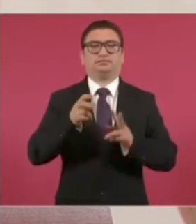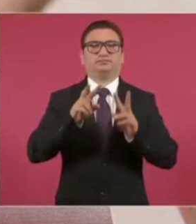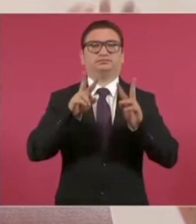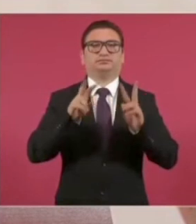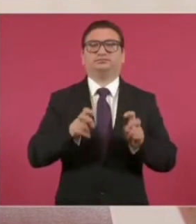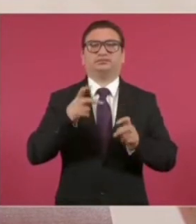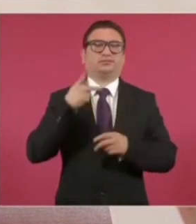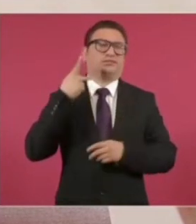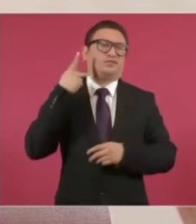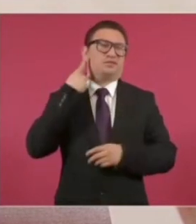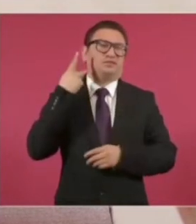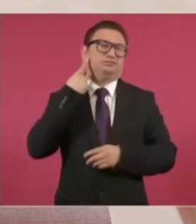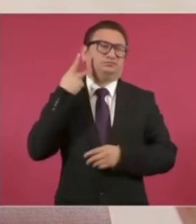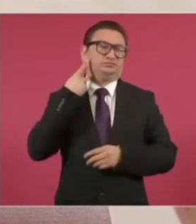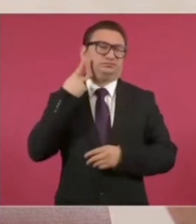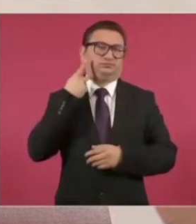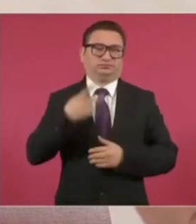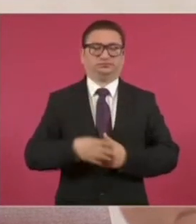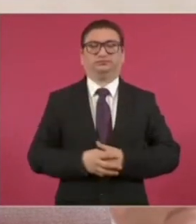politiquero